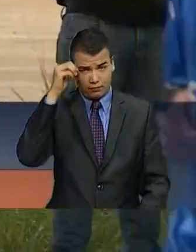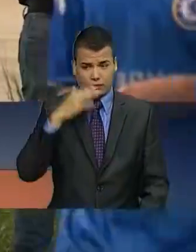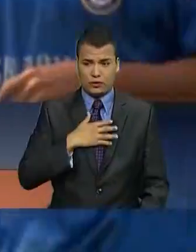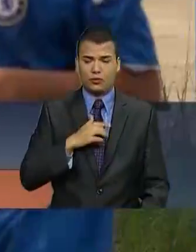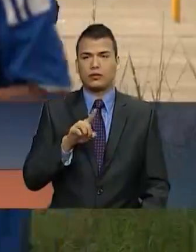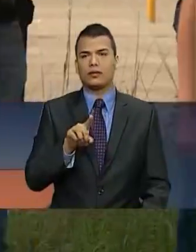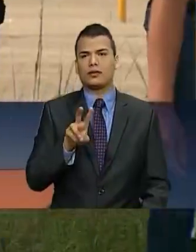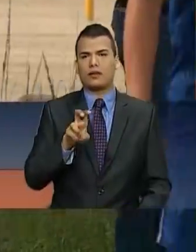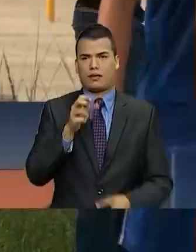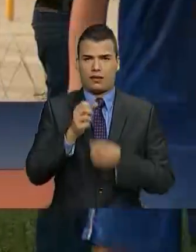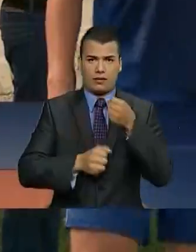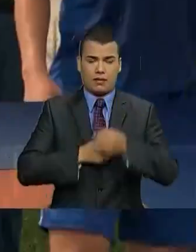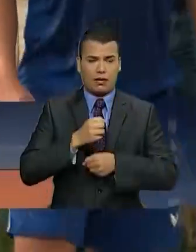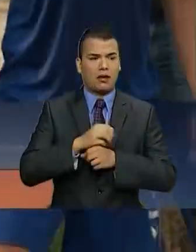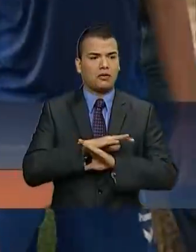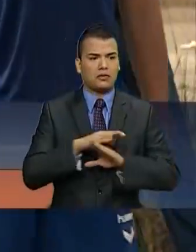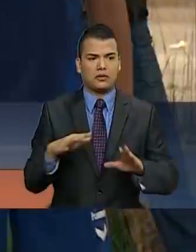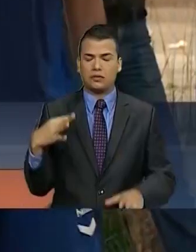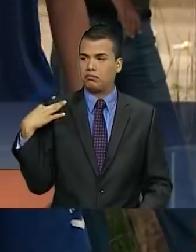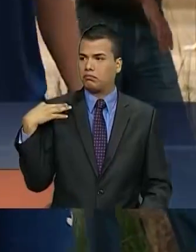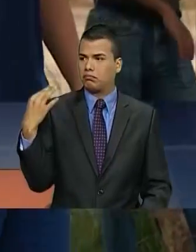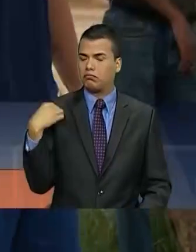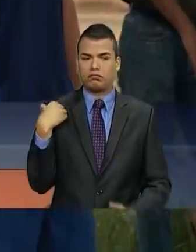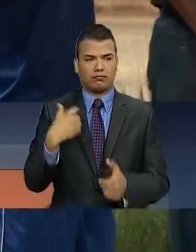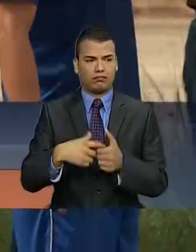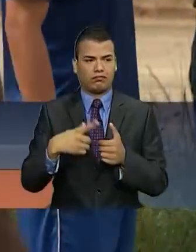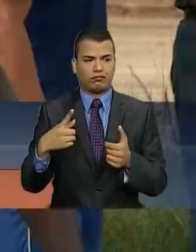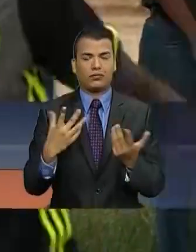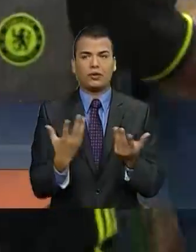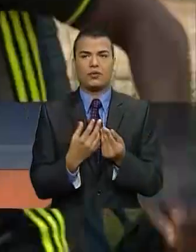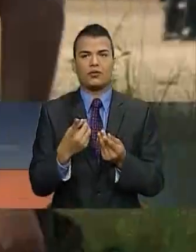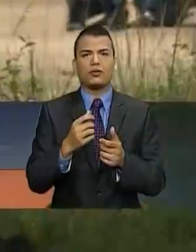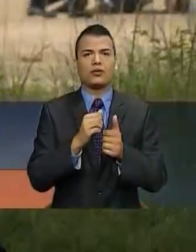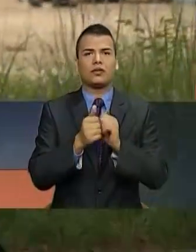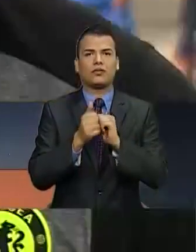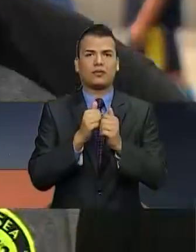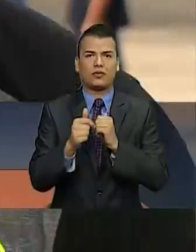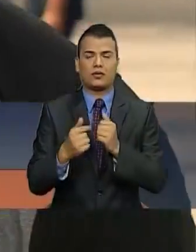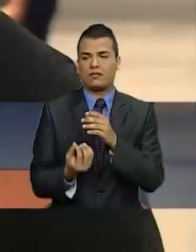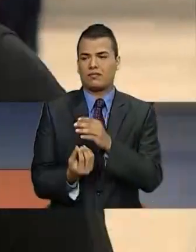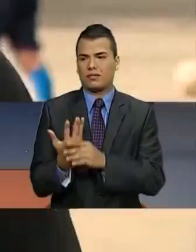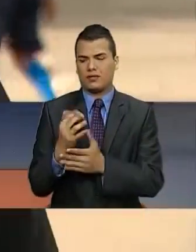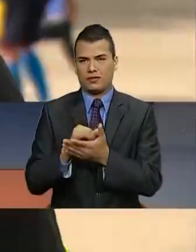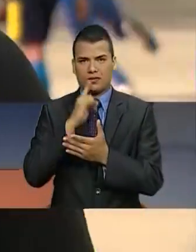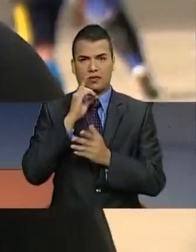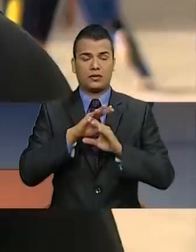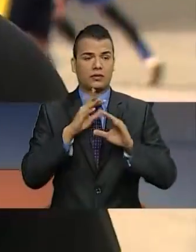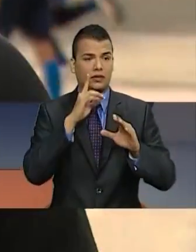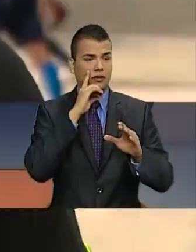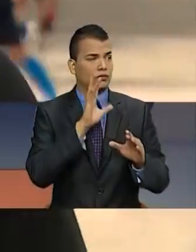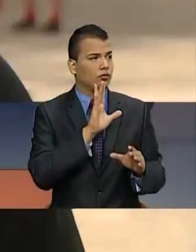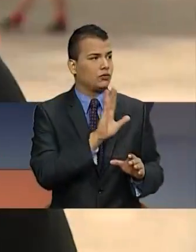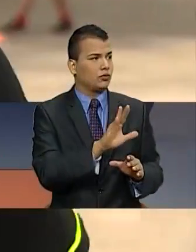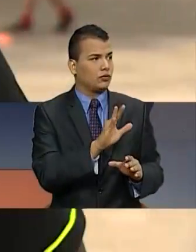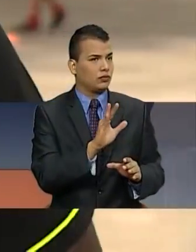solo 17 años tuvo la oportunidad de fichar con Deportivo Pasto. Entrenaba acá y llegó un